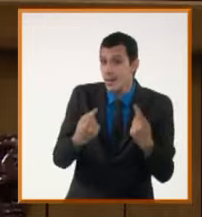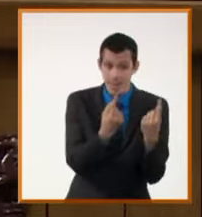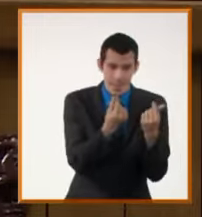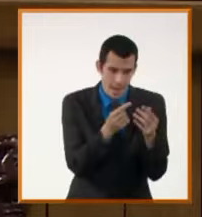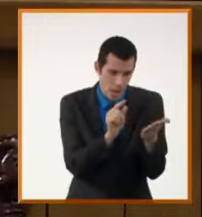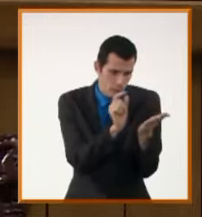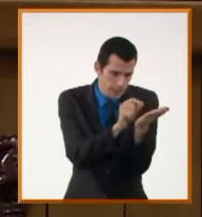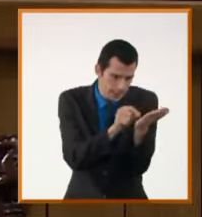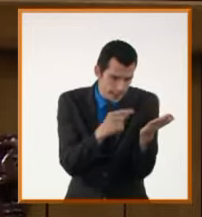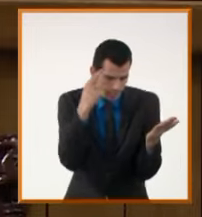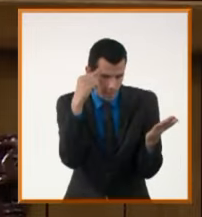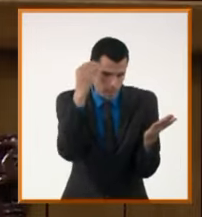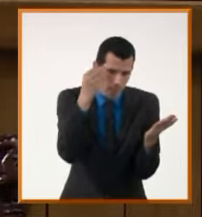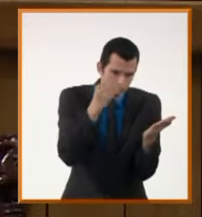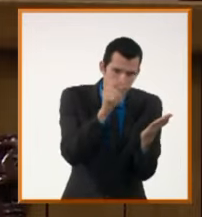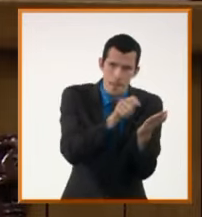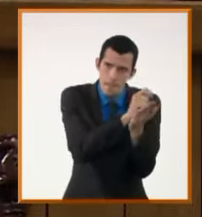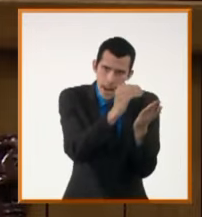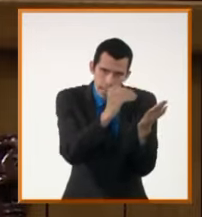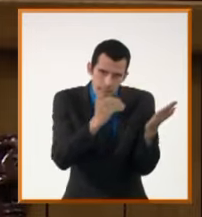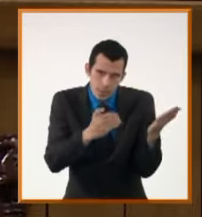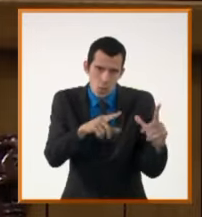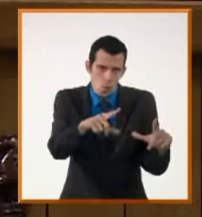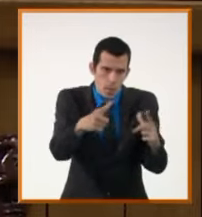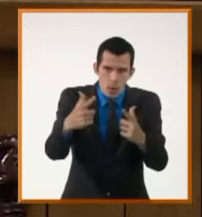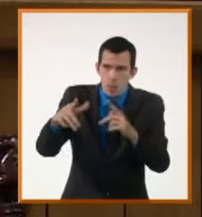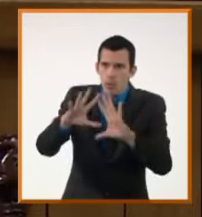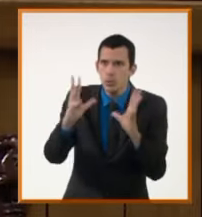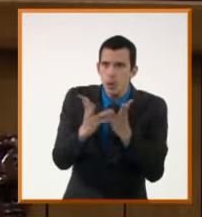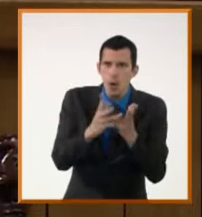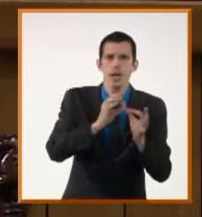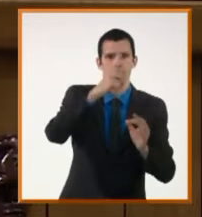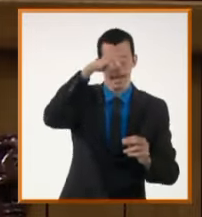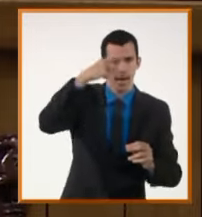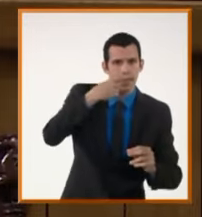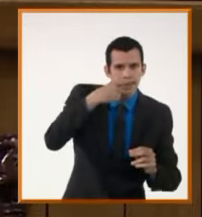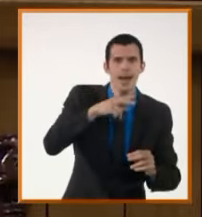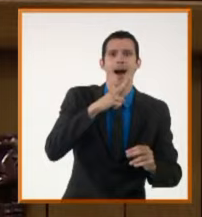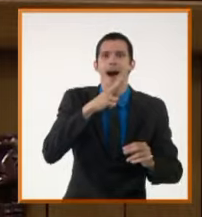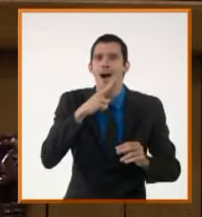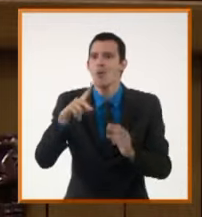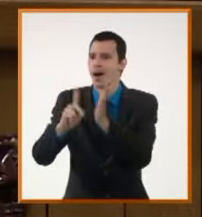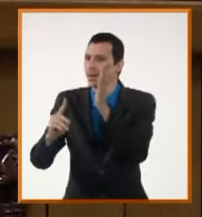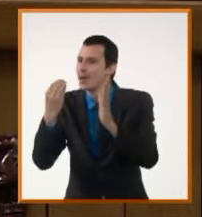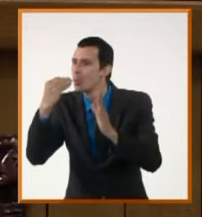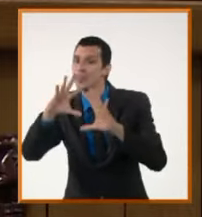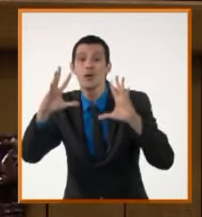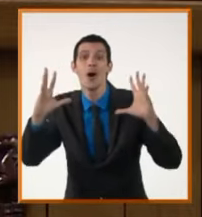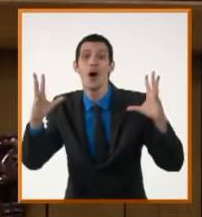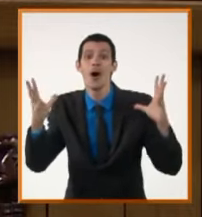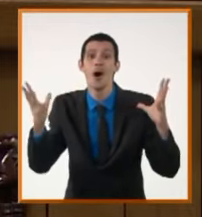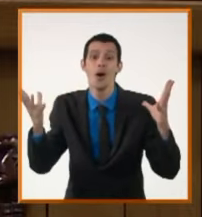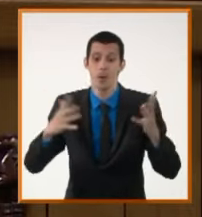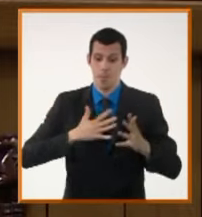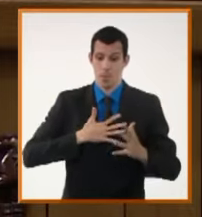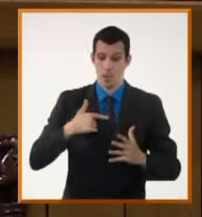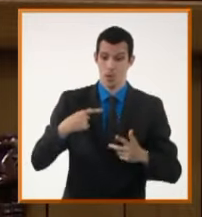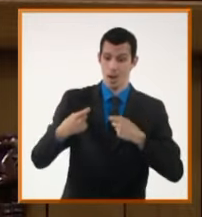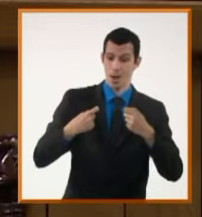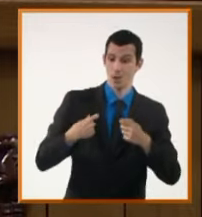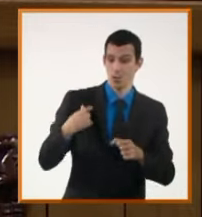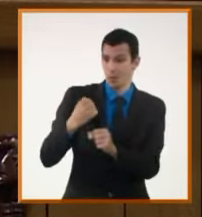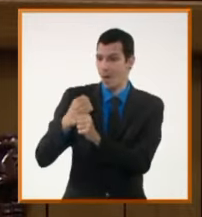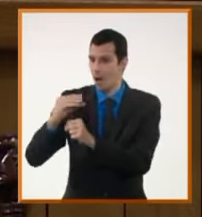cuenta propia, por tanto, va abriendo la economía, pero ¿qué le está quedando al gobierno? Sí, le está quedando la